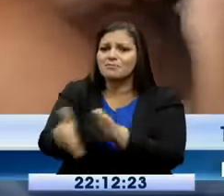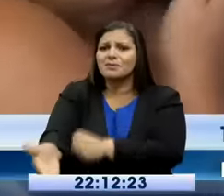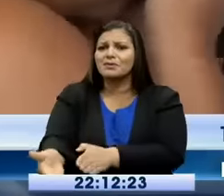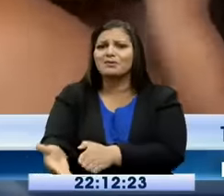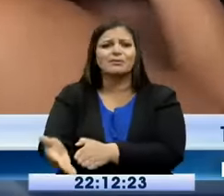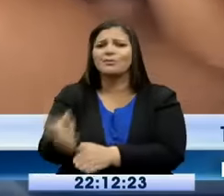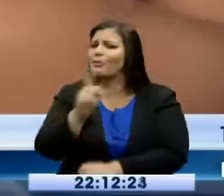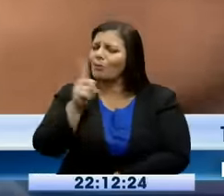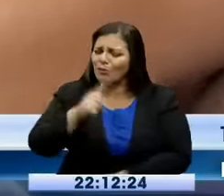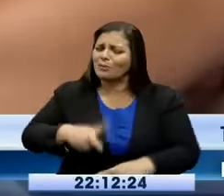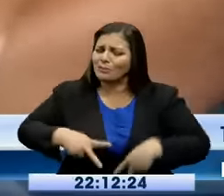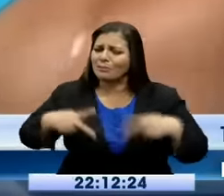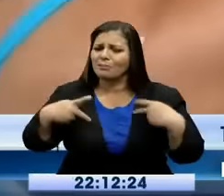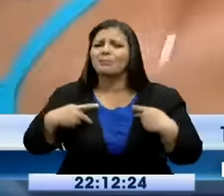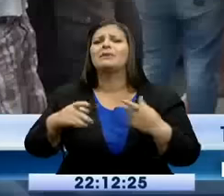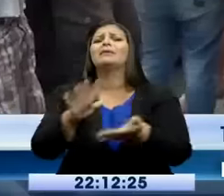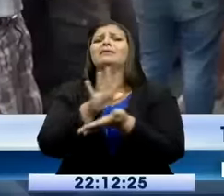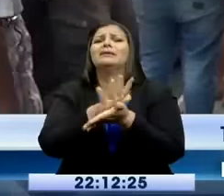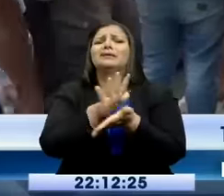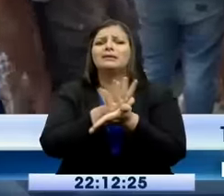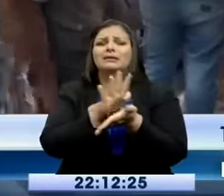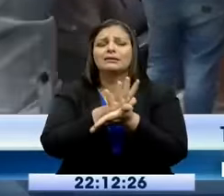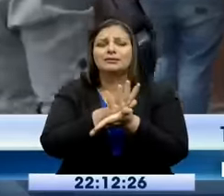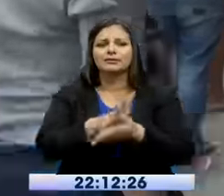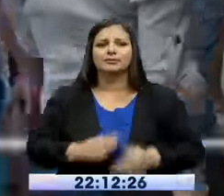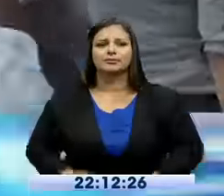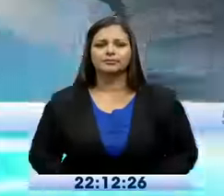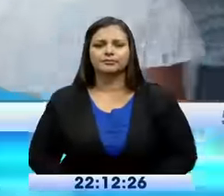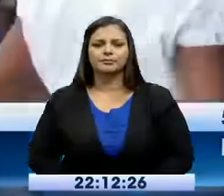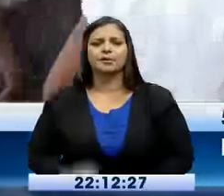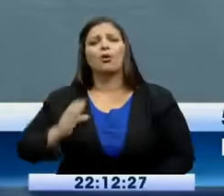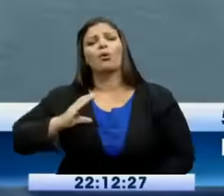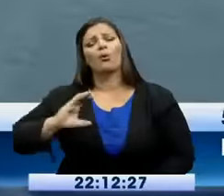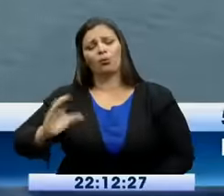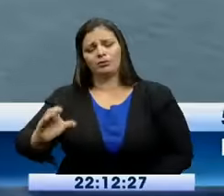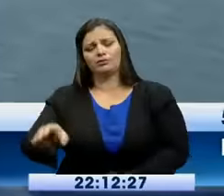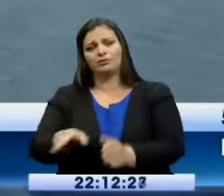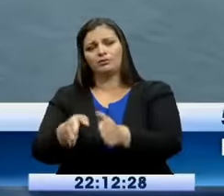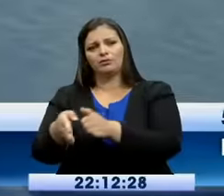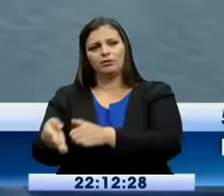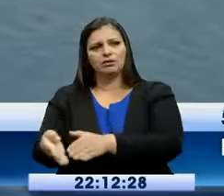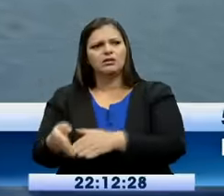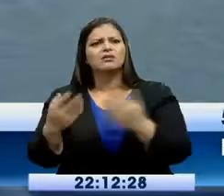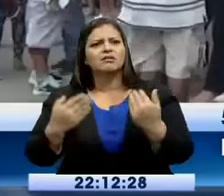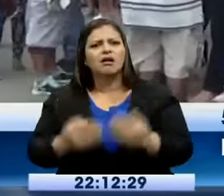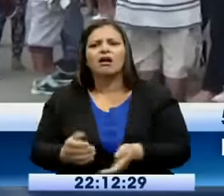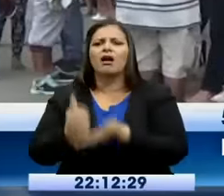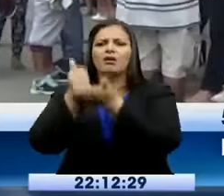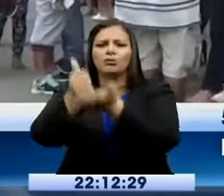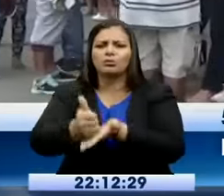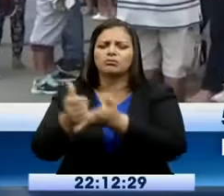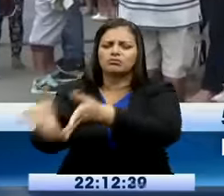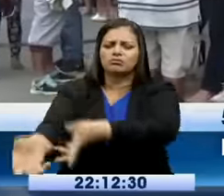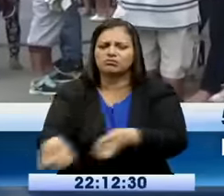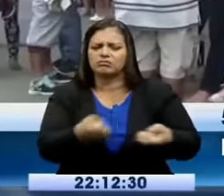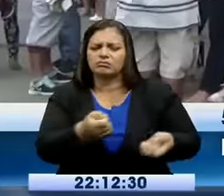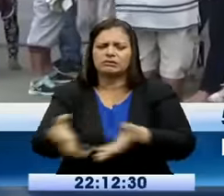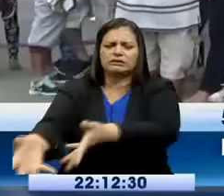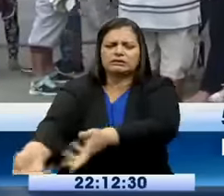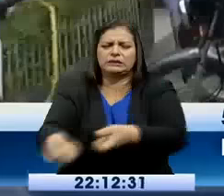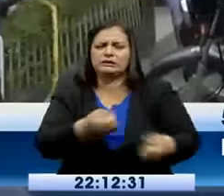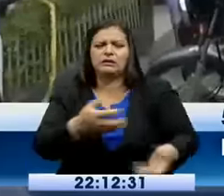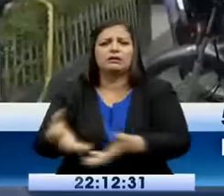lo nombraron. La esperanza de que la cifra de rescatados aumente es lo que mantiene a estas familias en